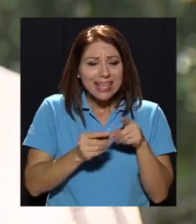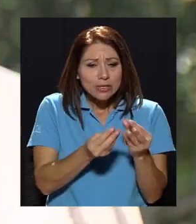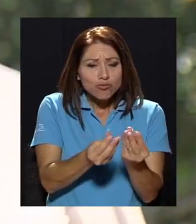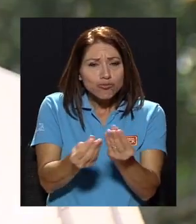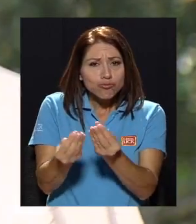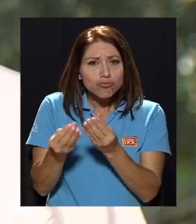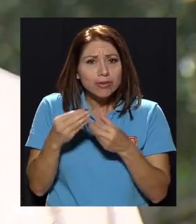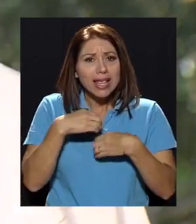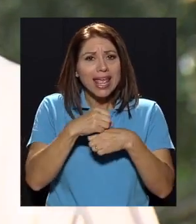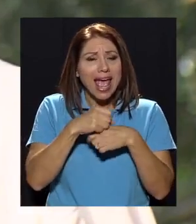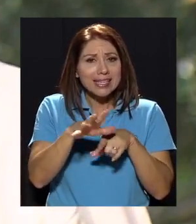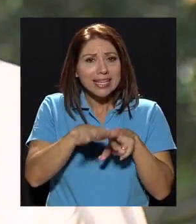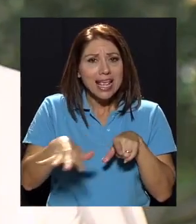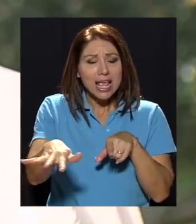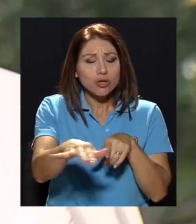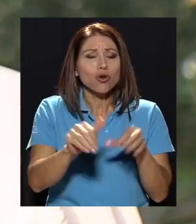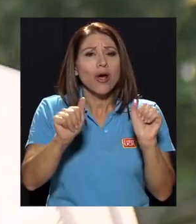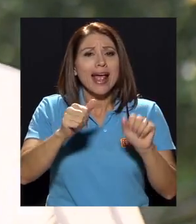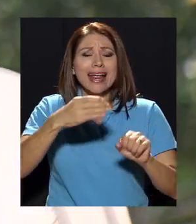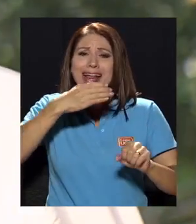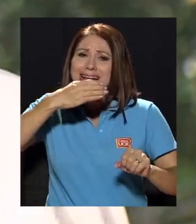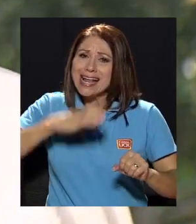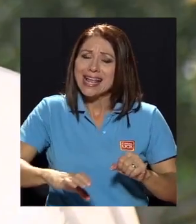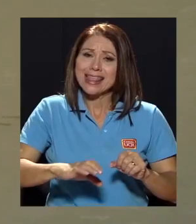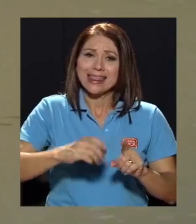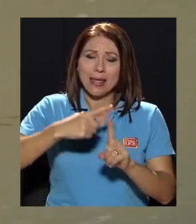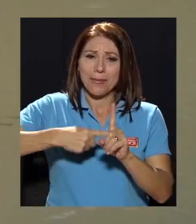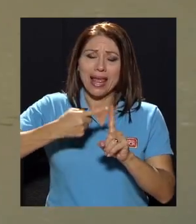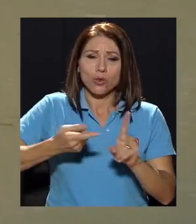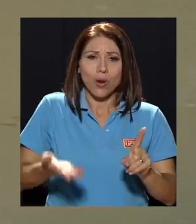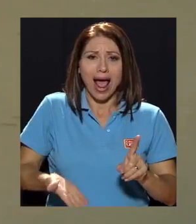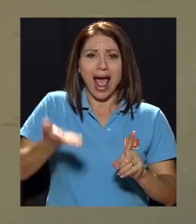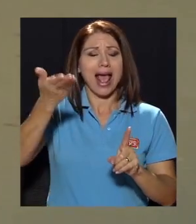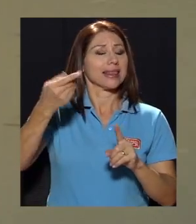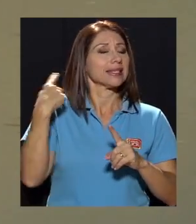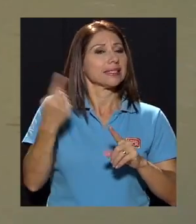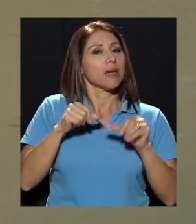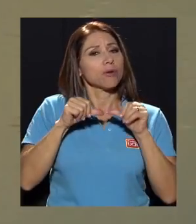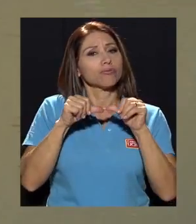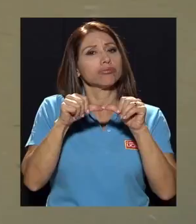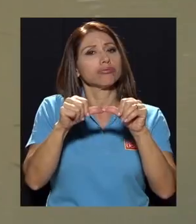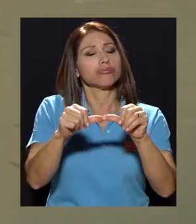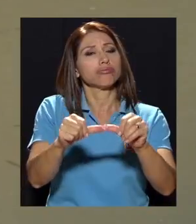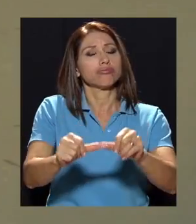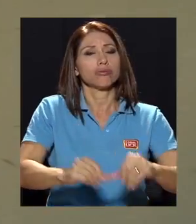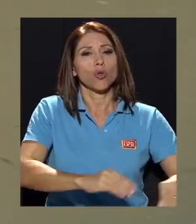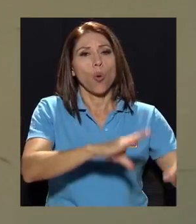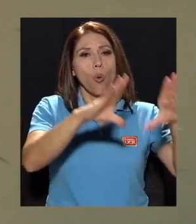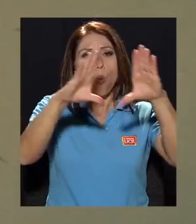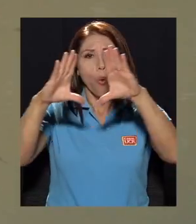de alta temperatura y que tenga temperatura constante las 24 horas del día.